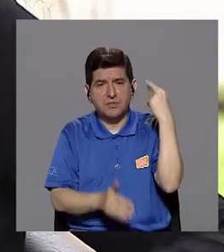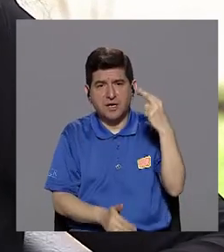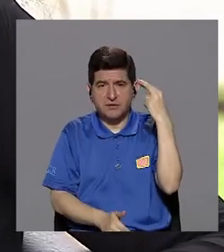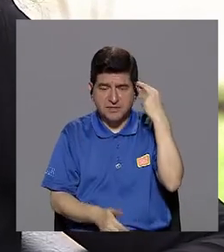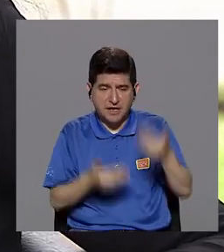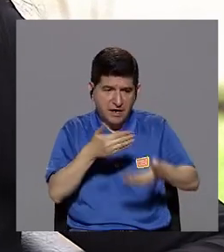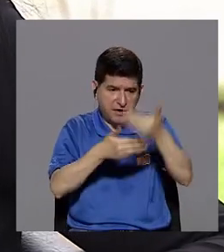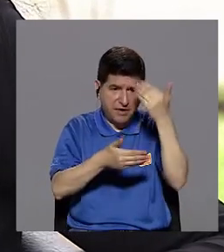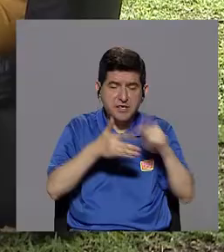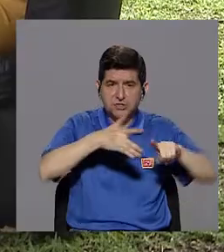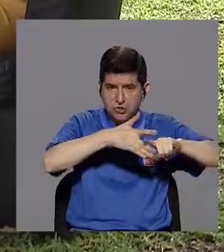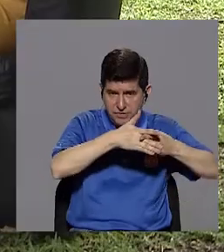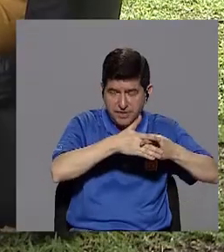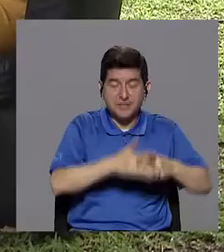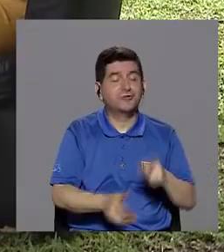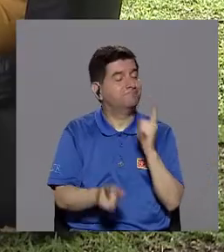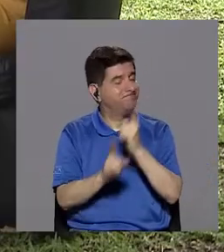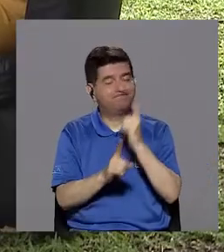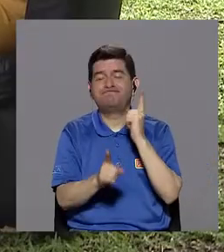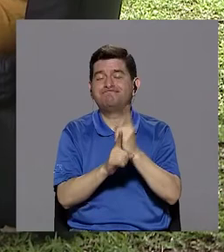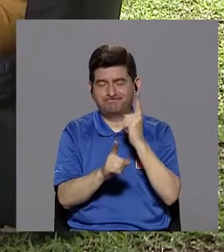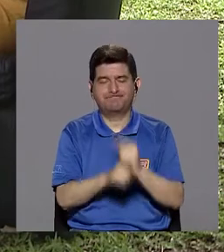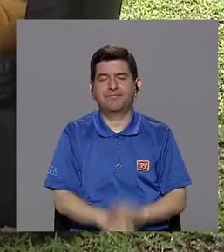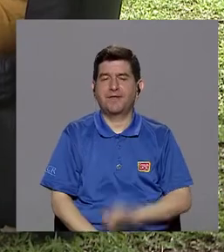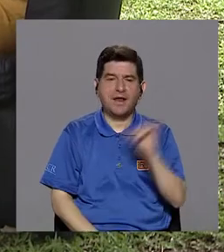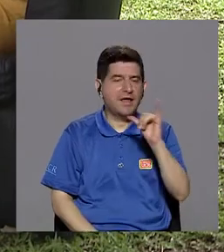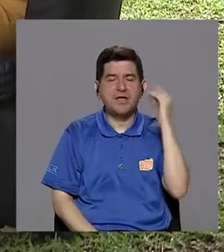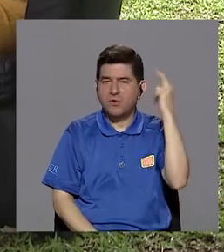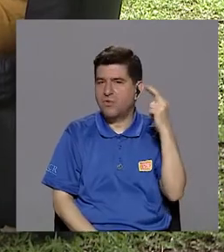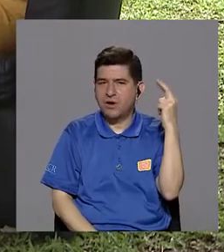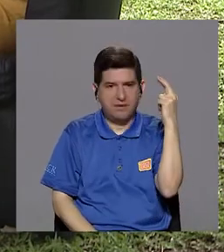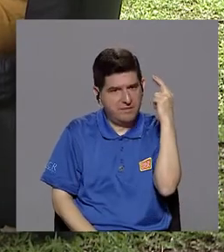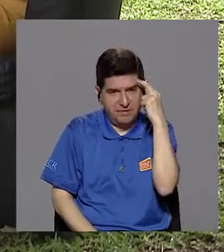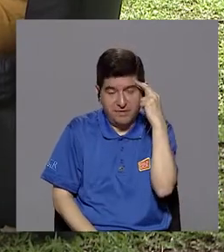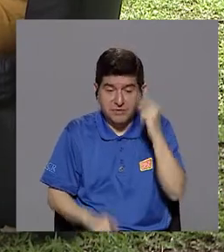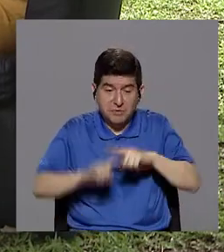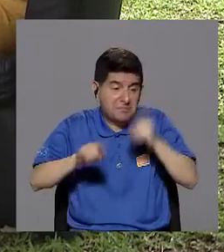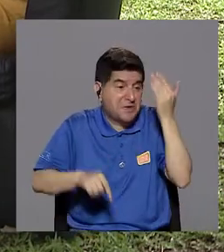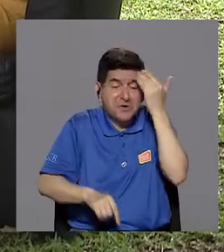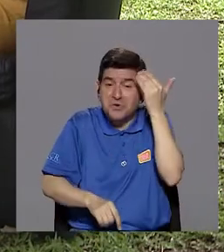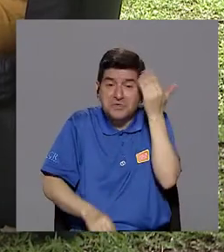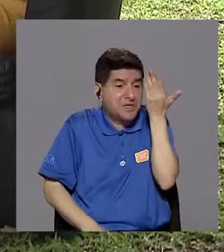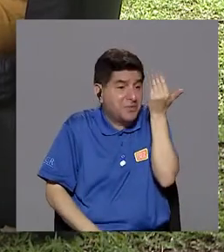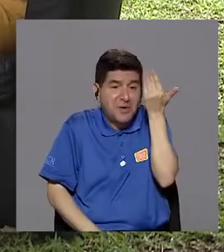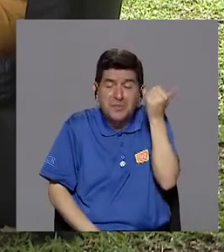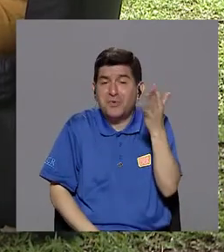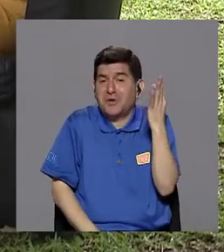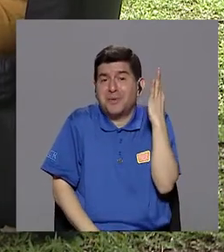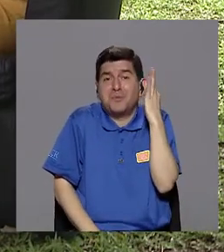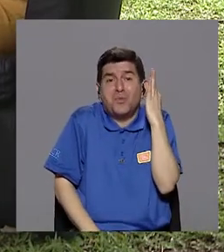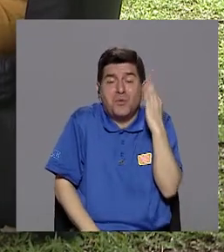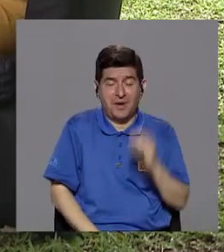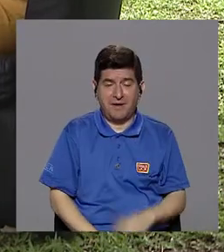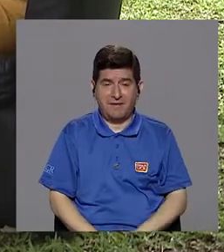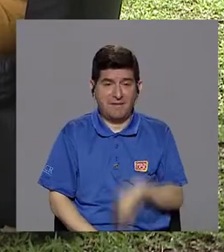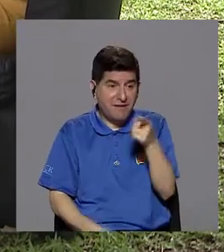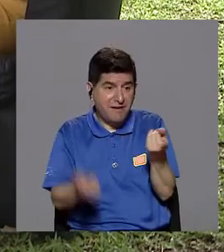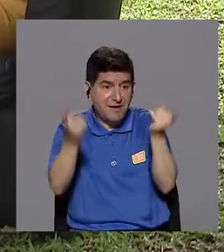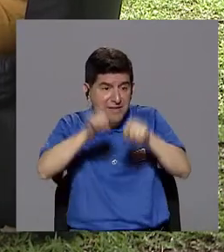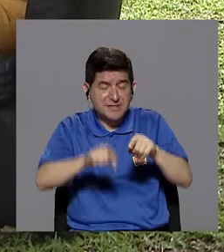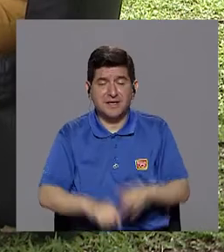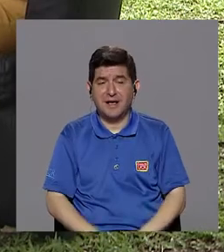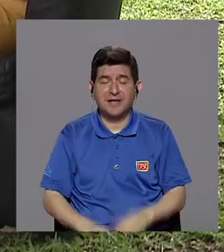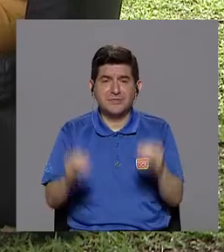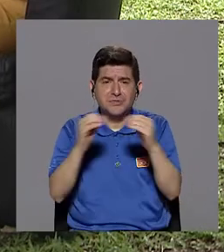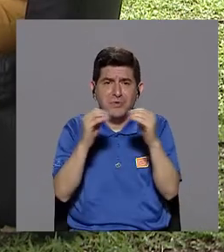que nos mencionaste al inicio. Exactamente. Son las mismas causas, pero no se sabe por qué son las mujeres las que